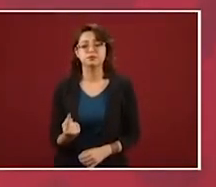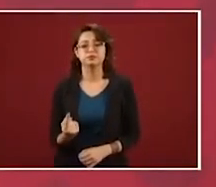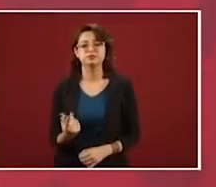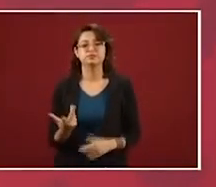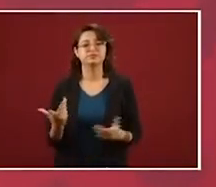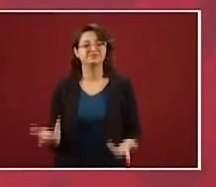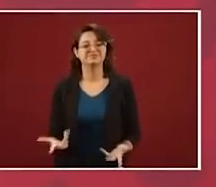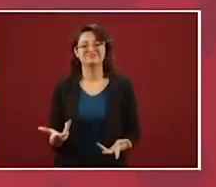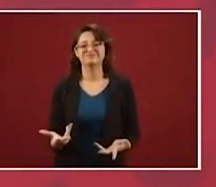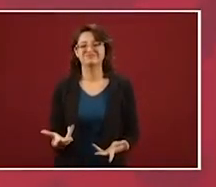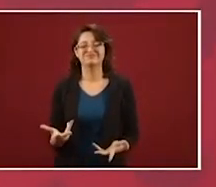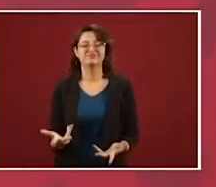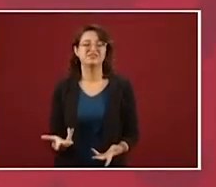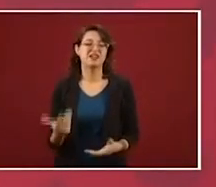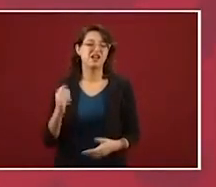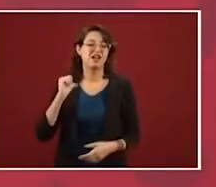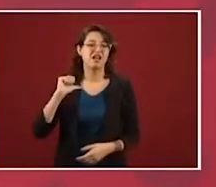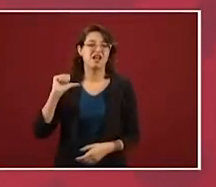había mucha corrupción